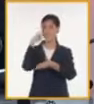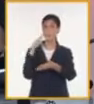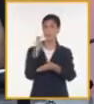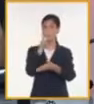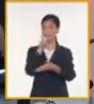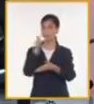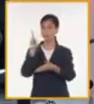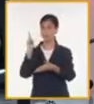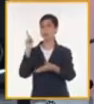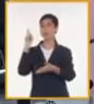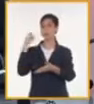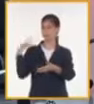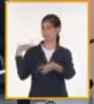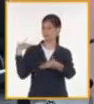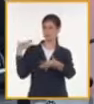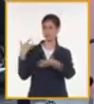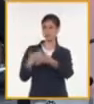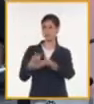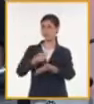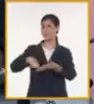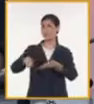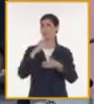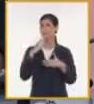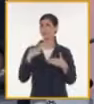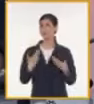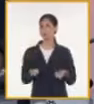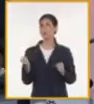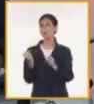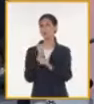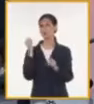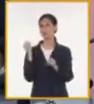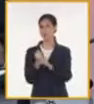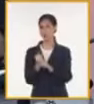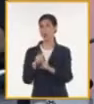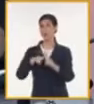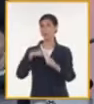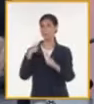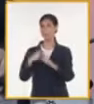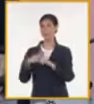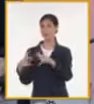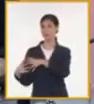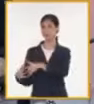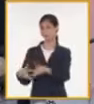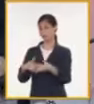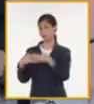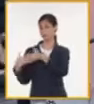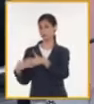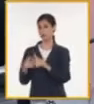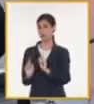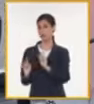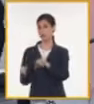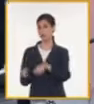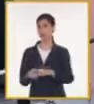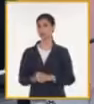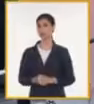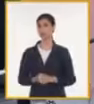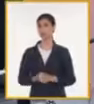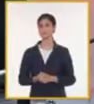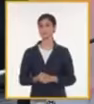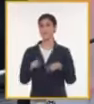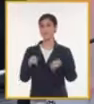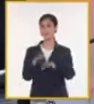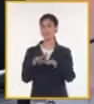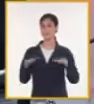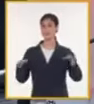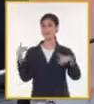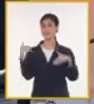tenido información las autoridades de los Estados Unidos para un investigador como Méndez Méndez que ha seguido